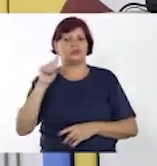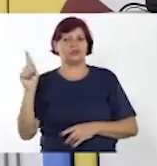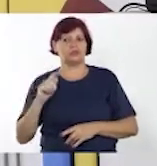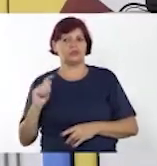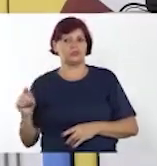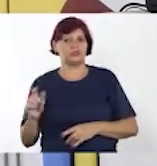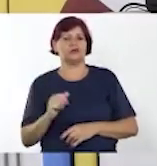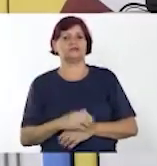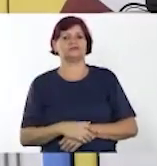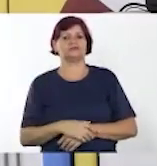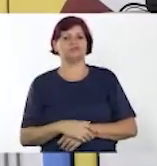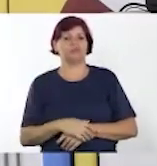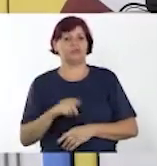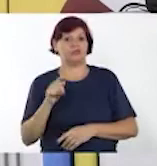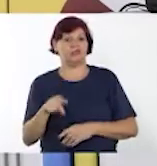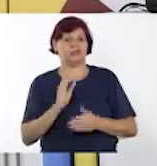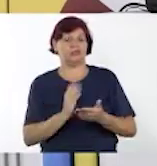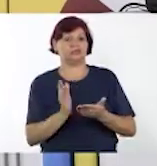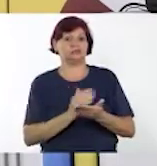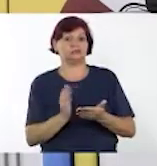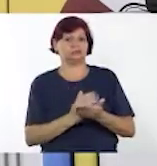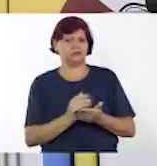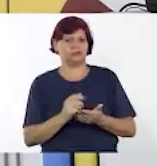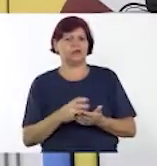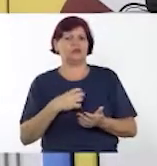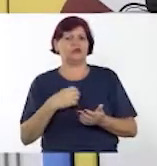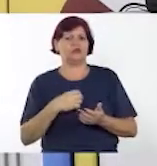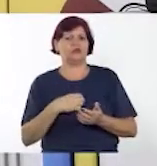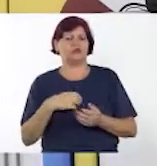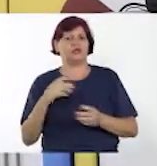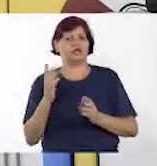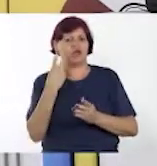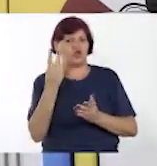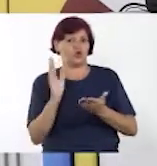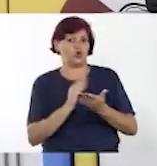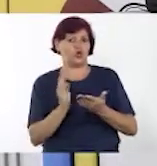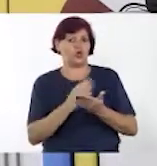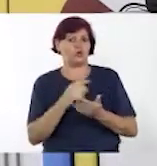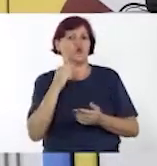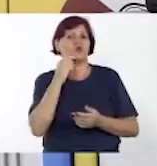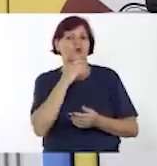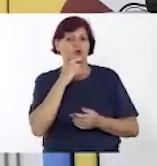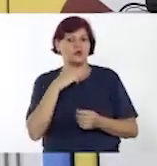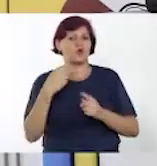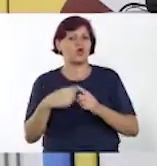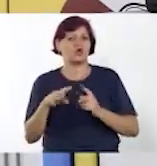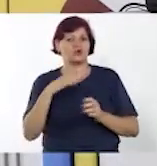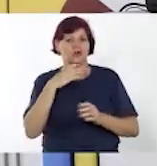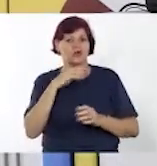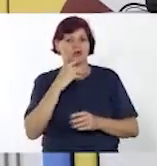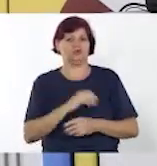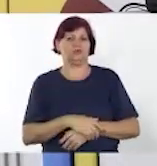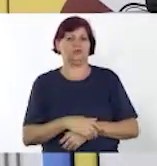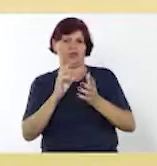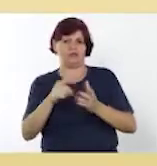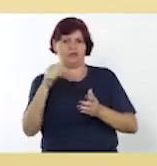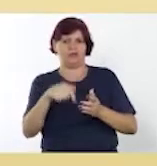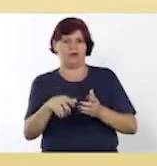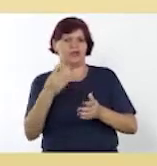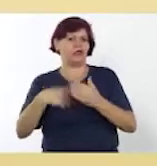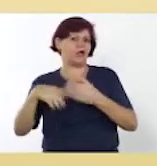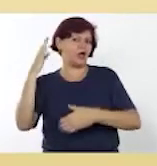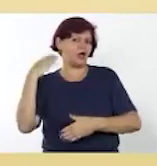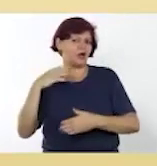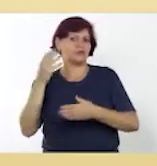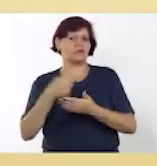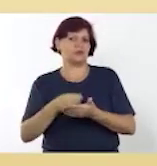decíamos anteriormente, está en una versión roja y está en una versión azul que está mucho más mejorada.